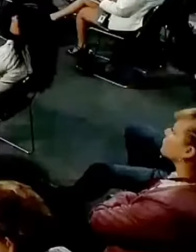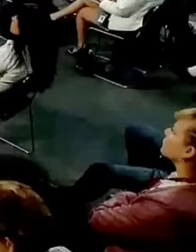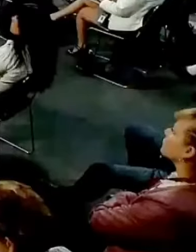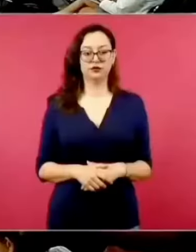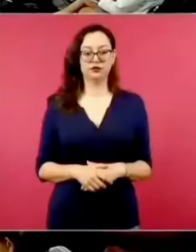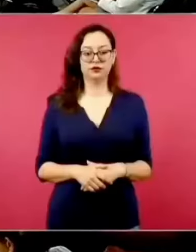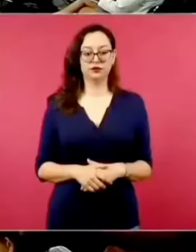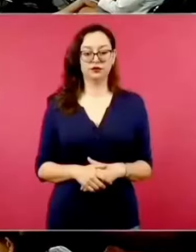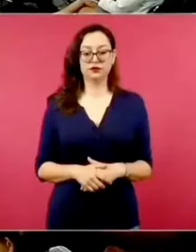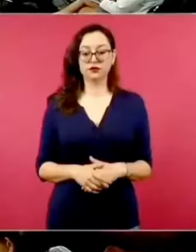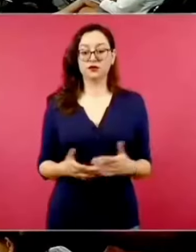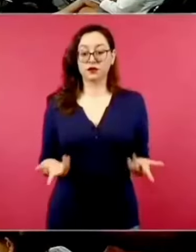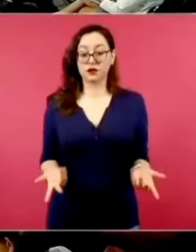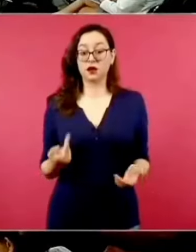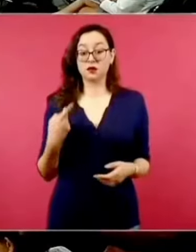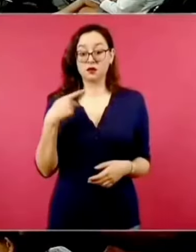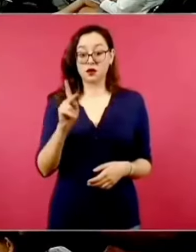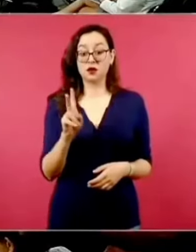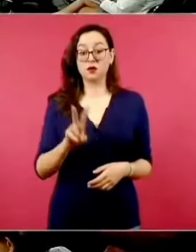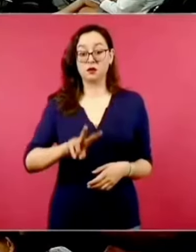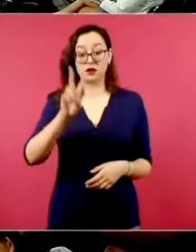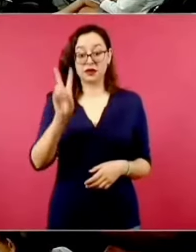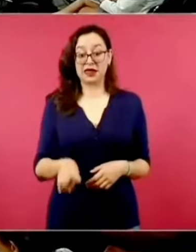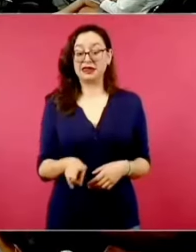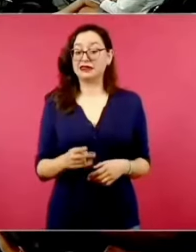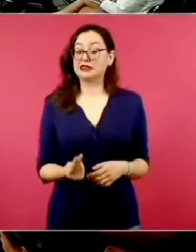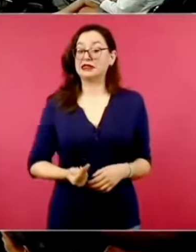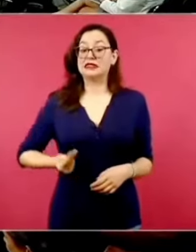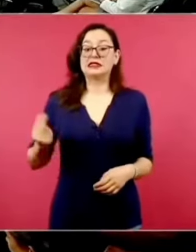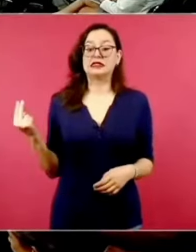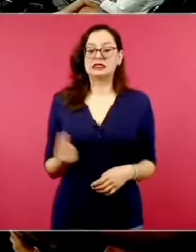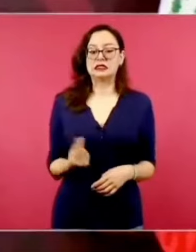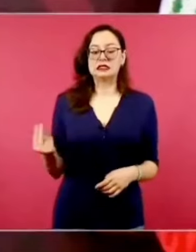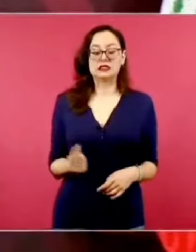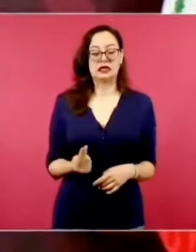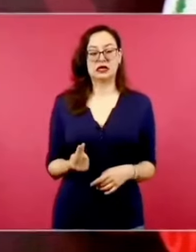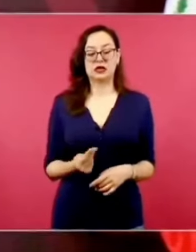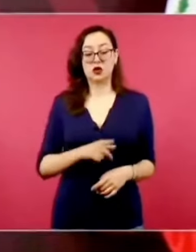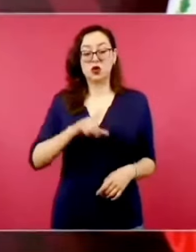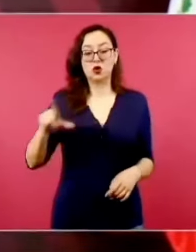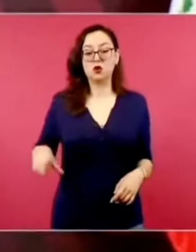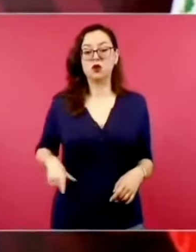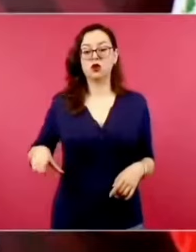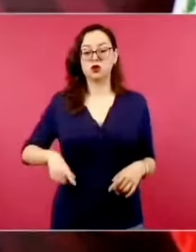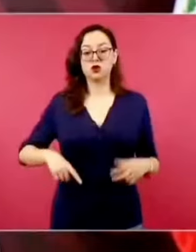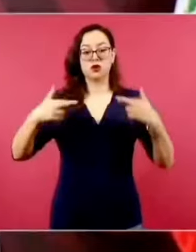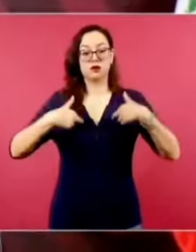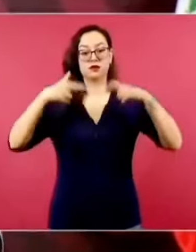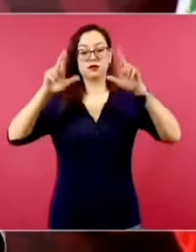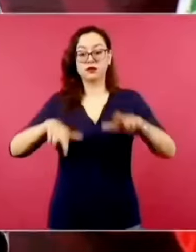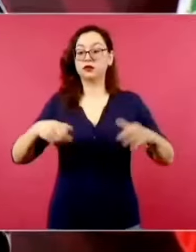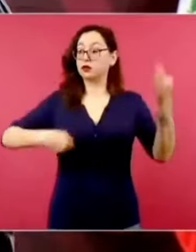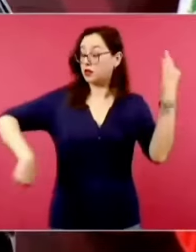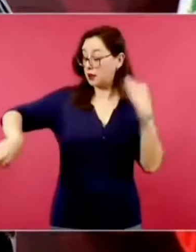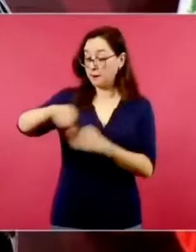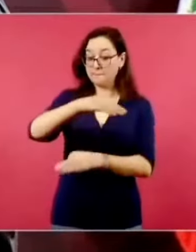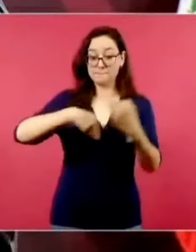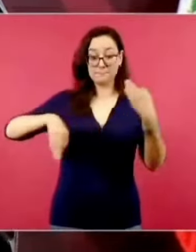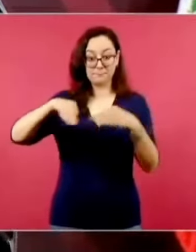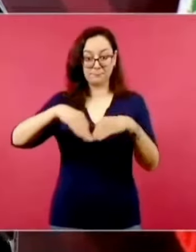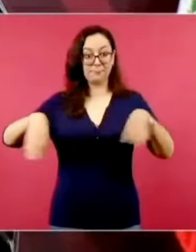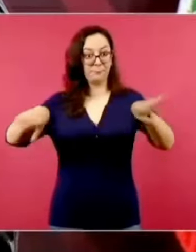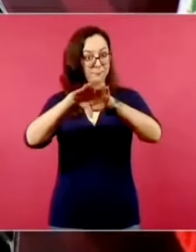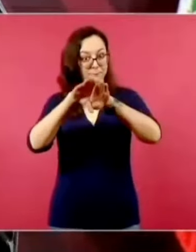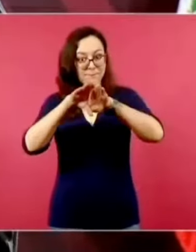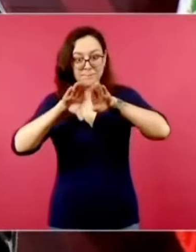un auténtico Estado de Derecho, no un Estado de chueco, no un Estado de cohecho,